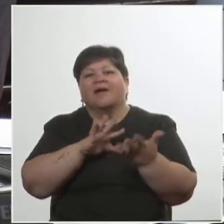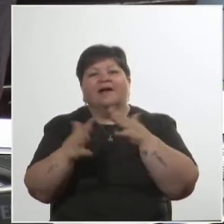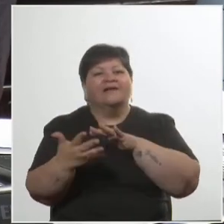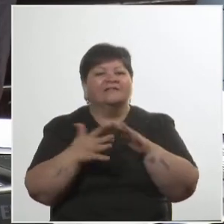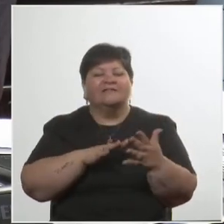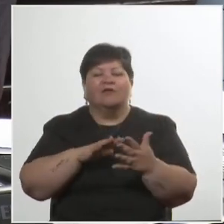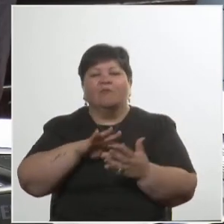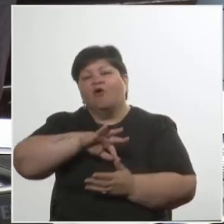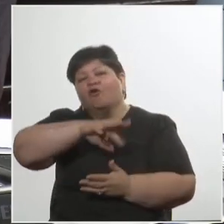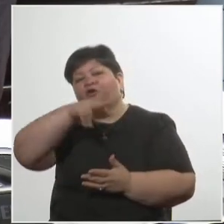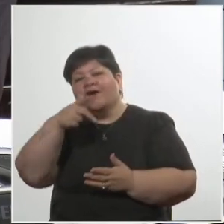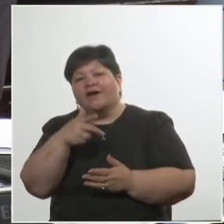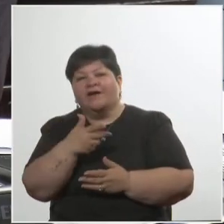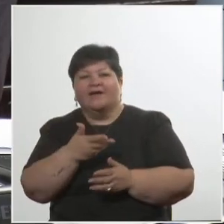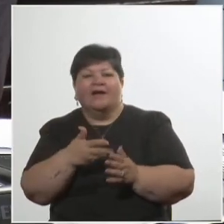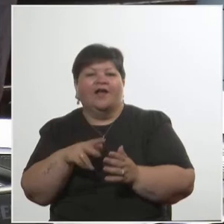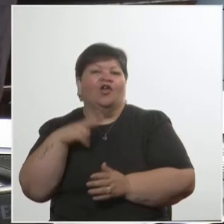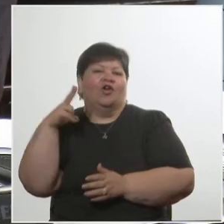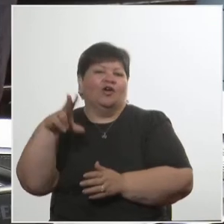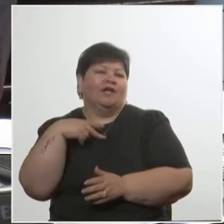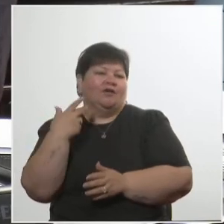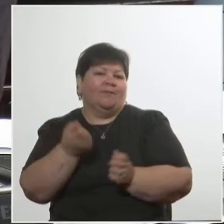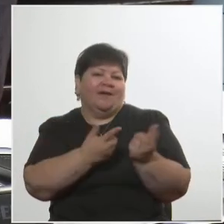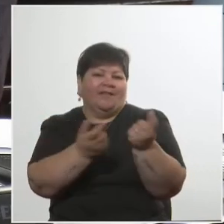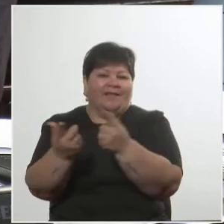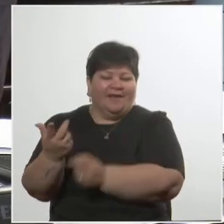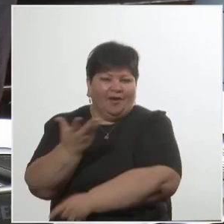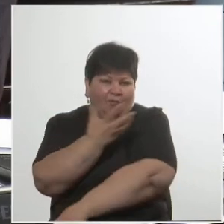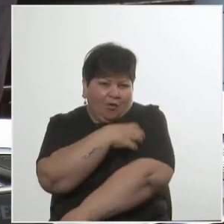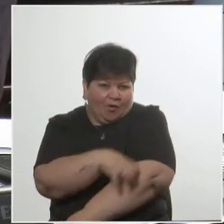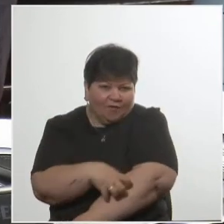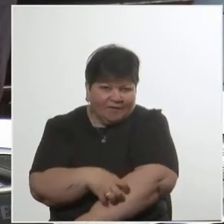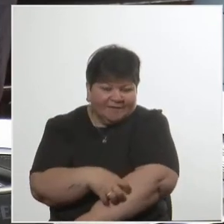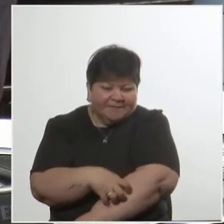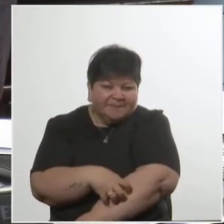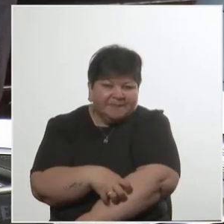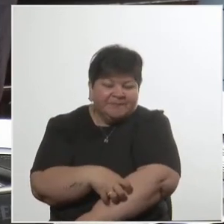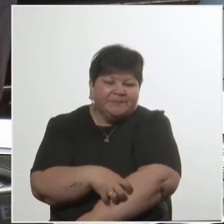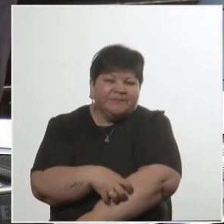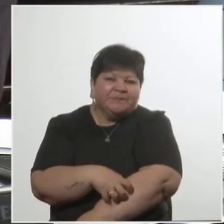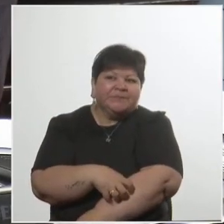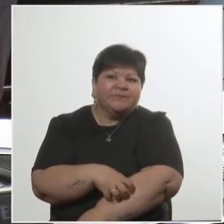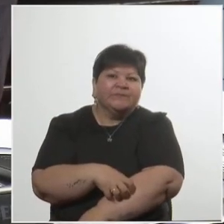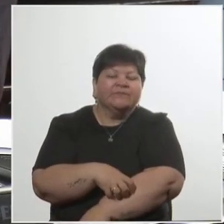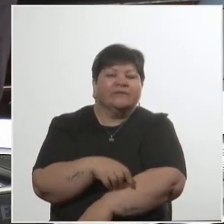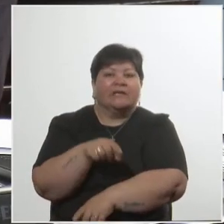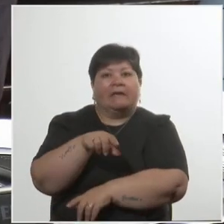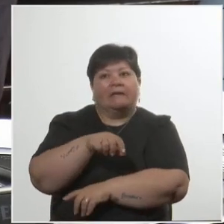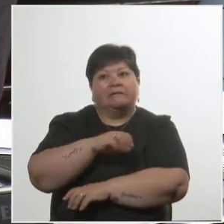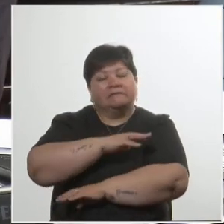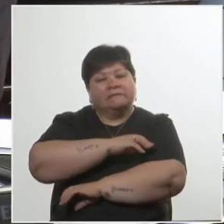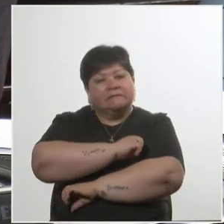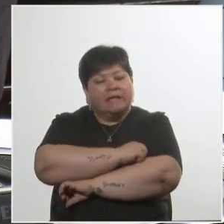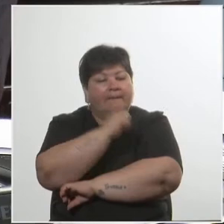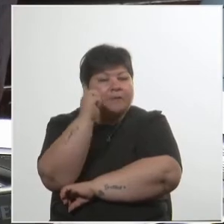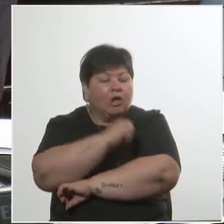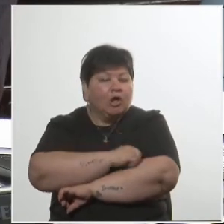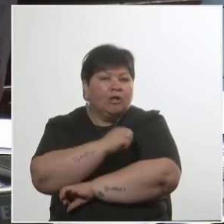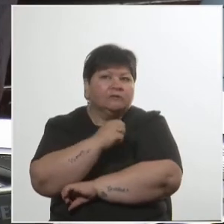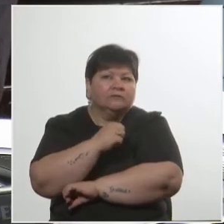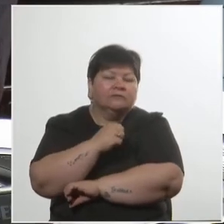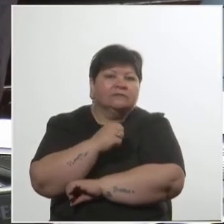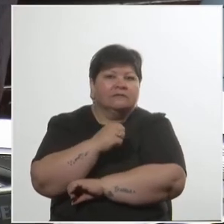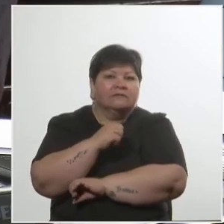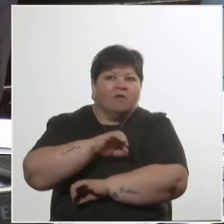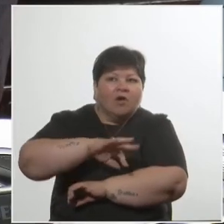hoodco que generó vamos a decir cierta admiración en la